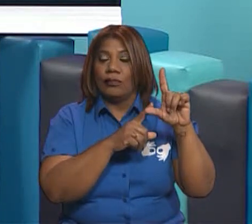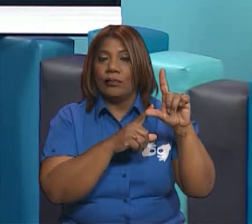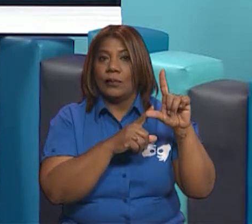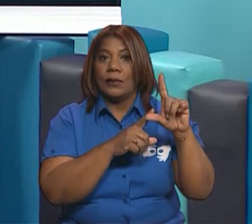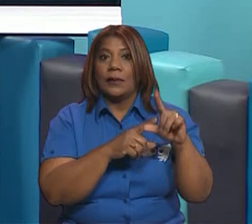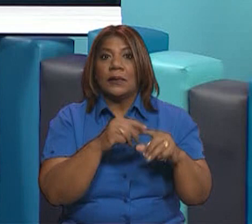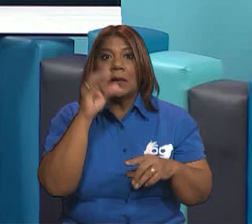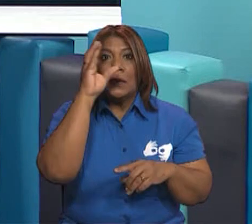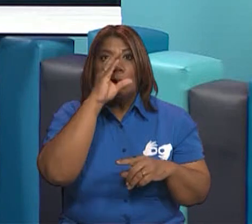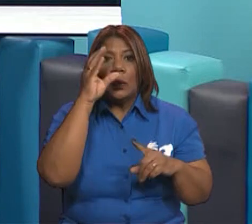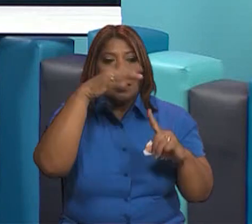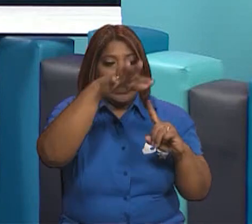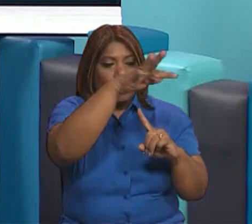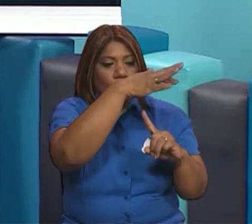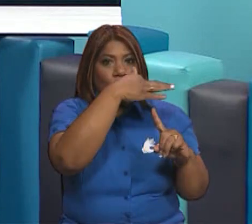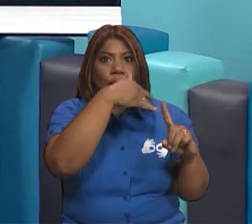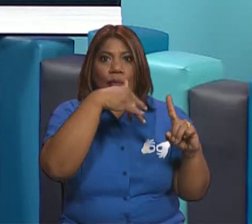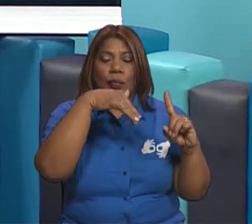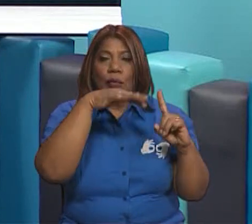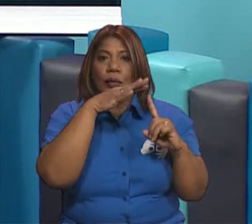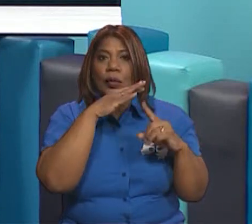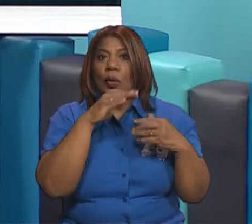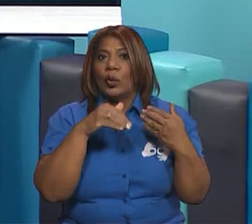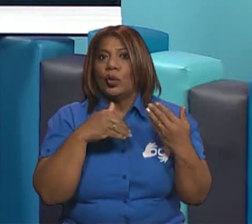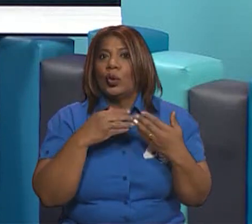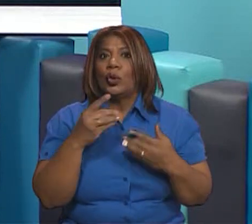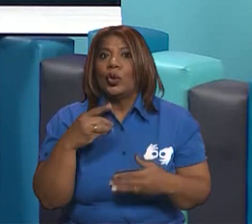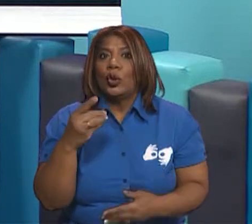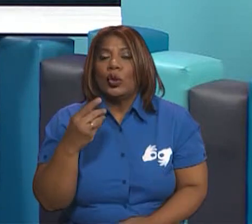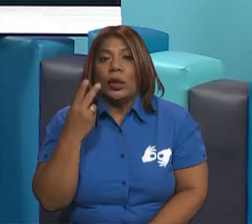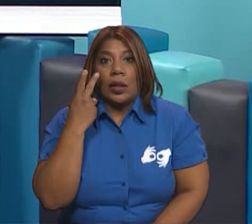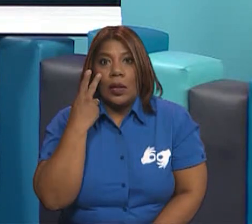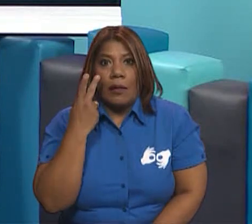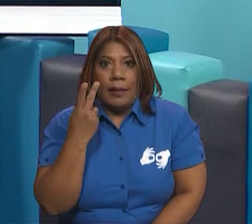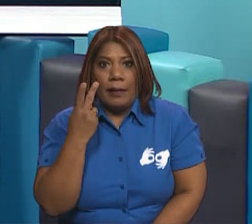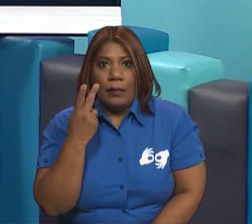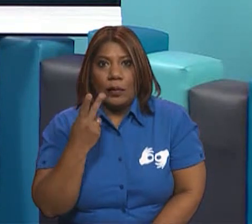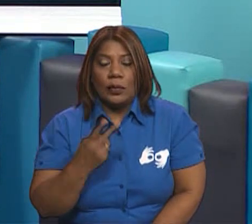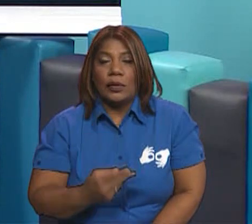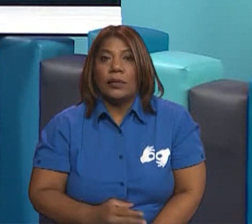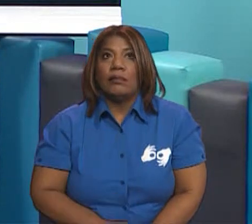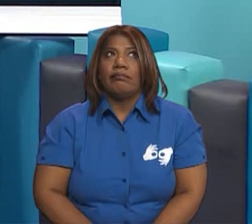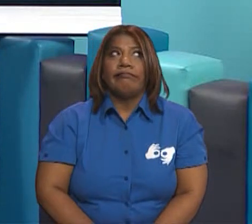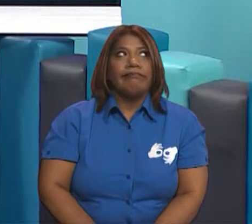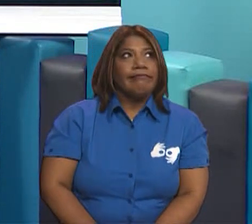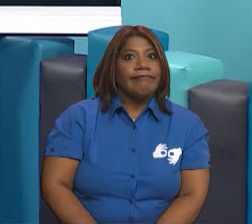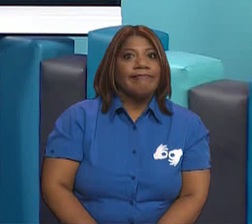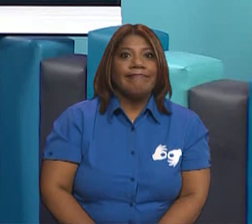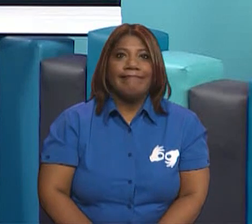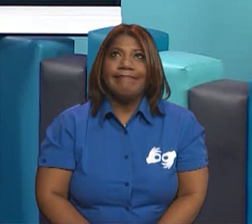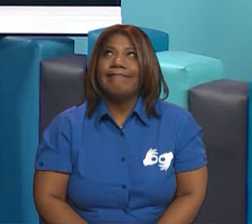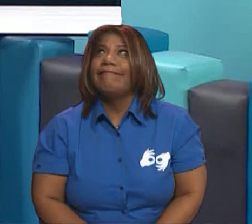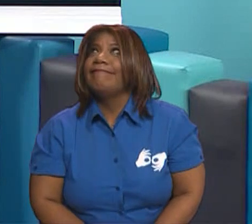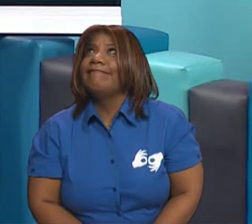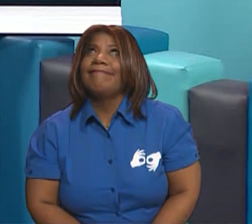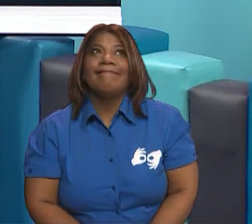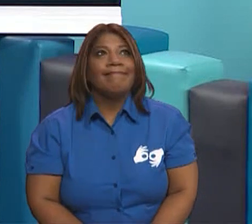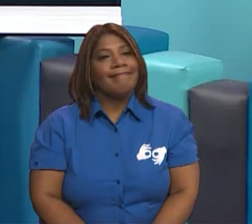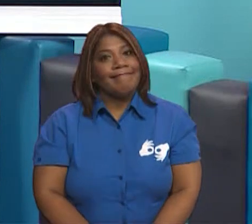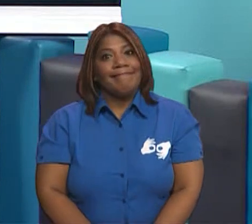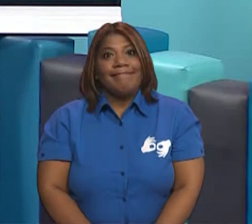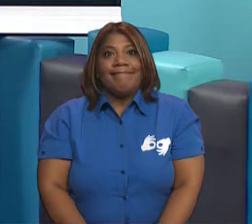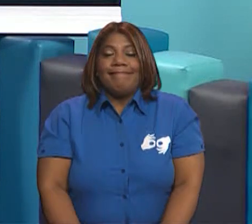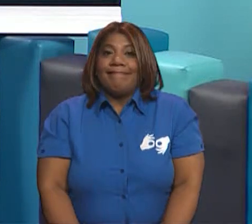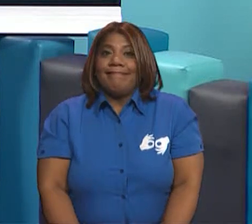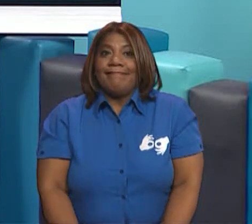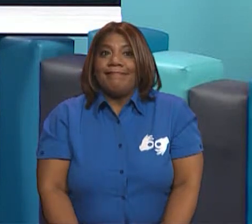podemos encontrarlos. Entonces vamos a mirar alrededor de donde nos encontramos a ver dónde podemos encontrar ángulos,